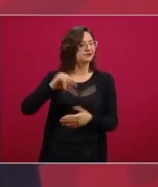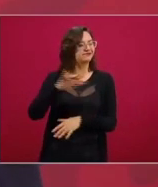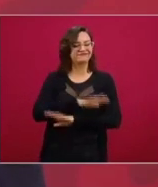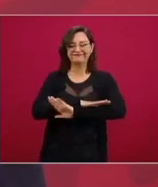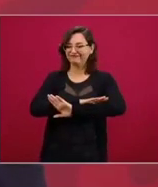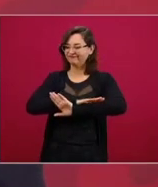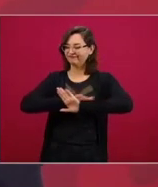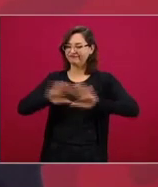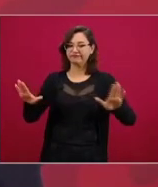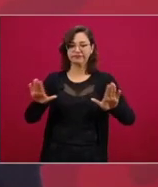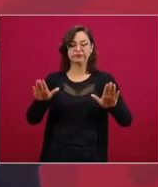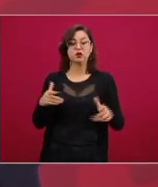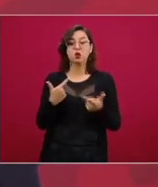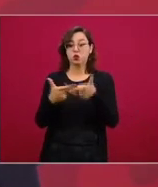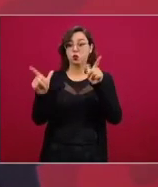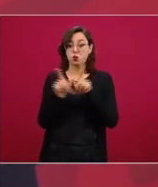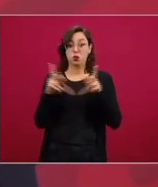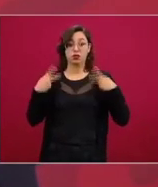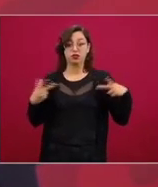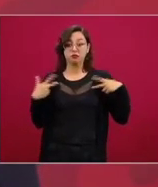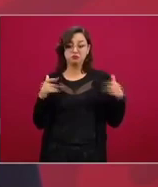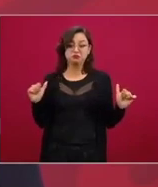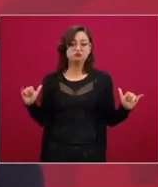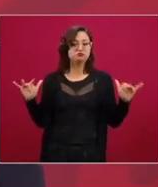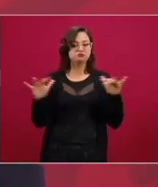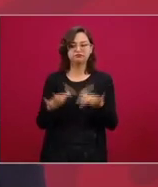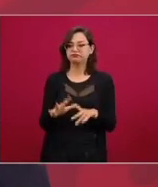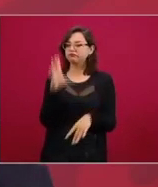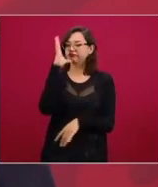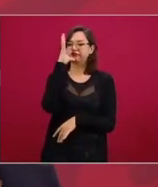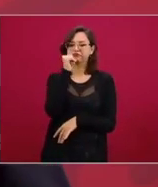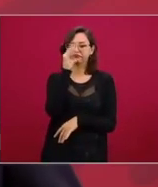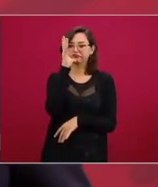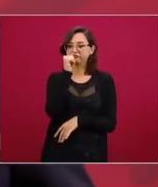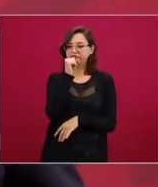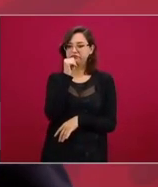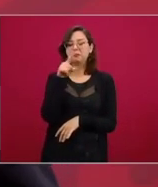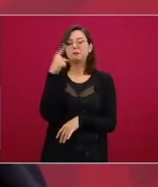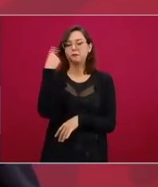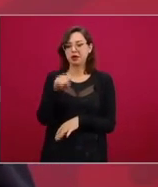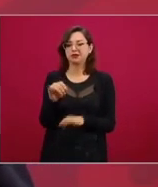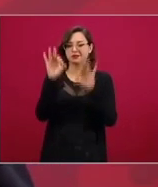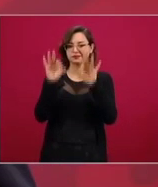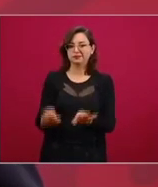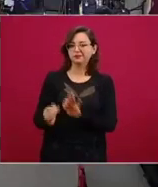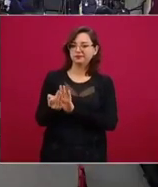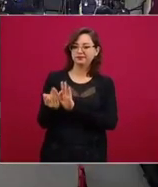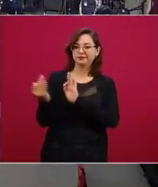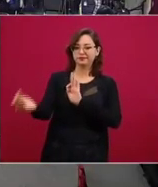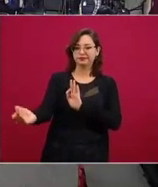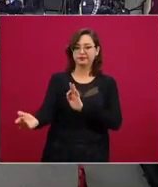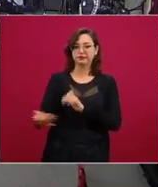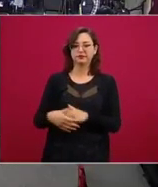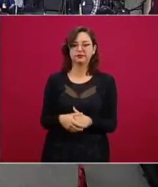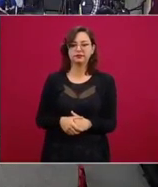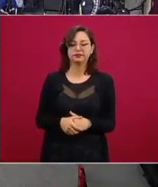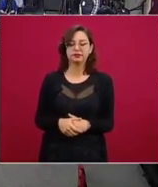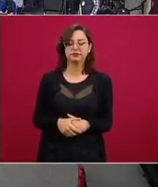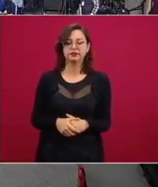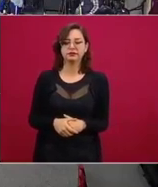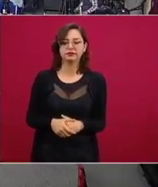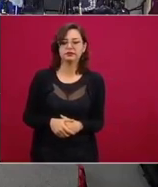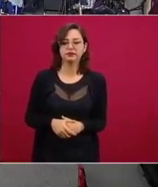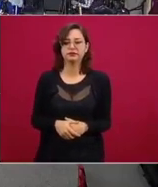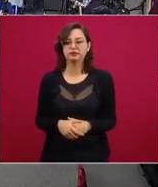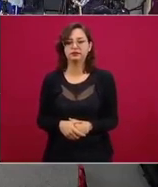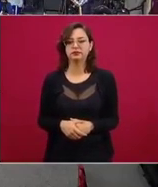ninguna congregación pública baje el volumen, ocurrir, ya lo bajé. Viendo lo que ponen en los comentarios, pues vamos a contestar algunas dudas que tengan, no sé,